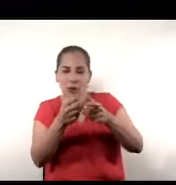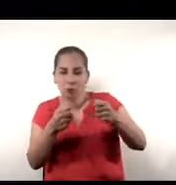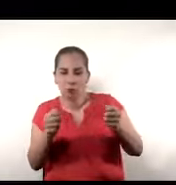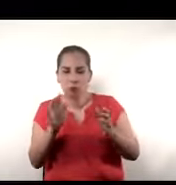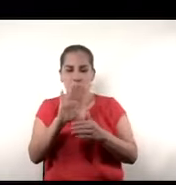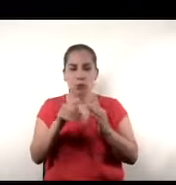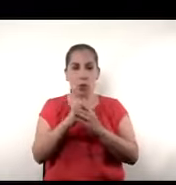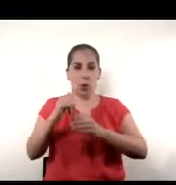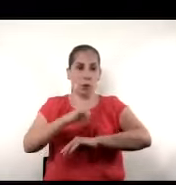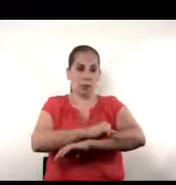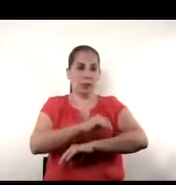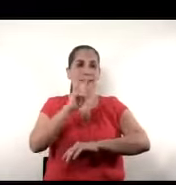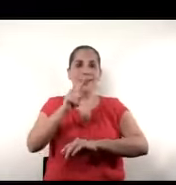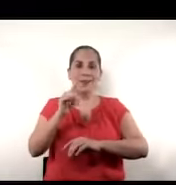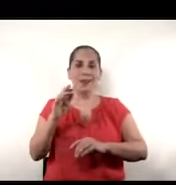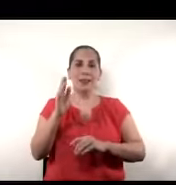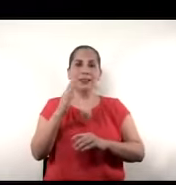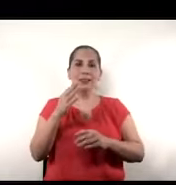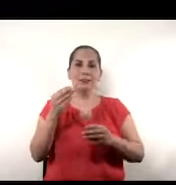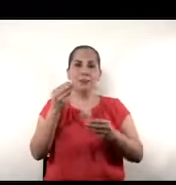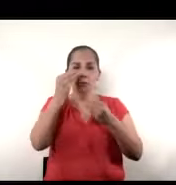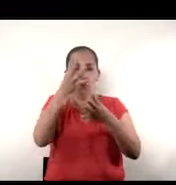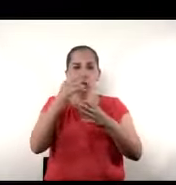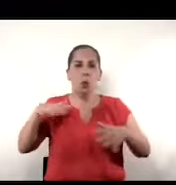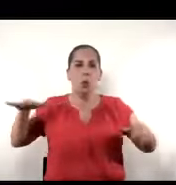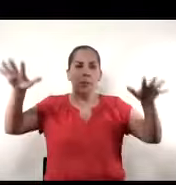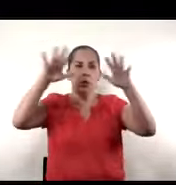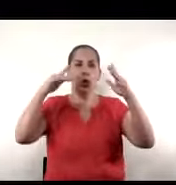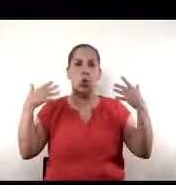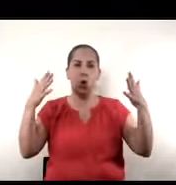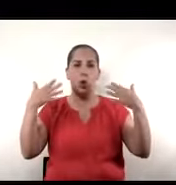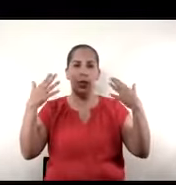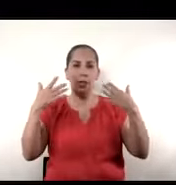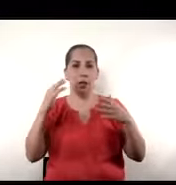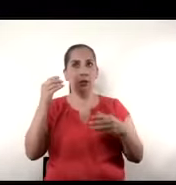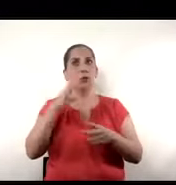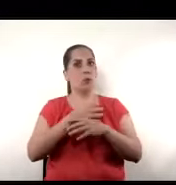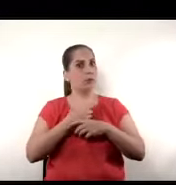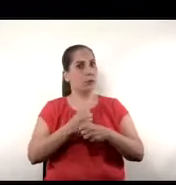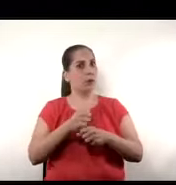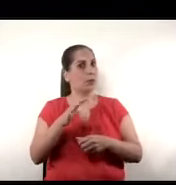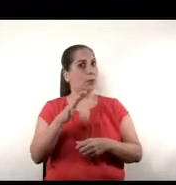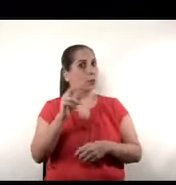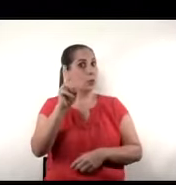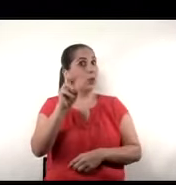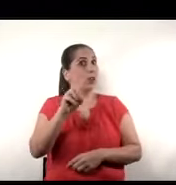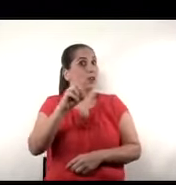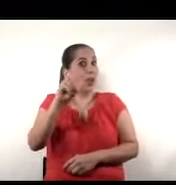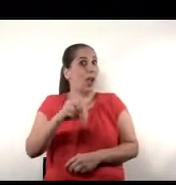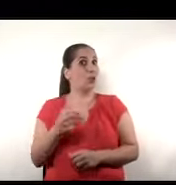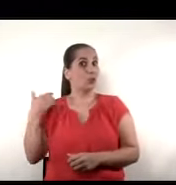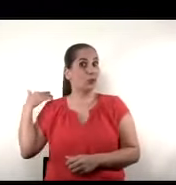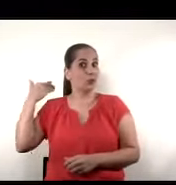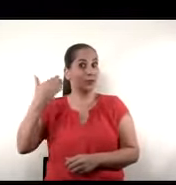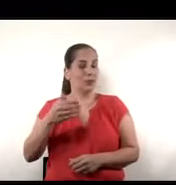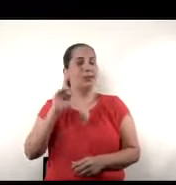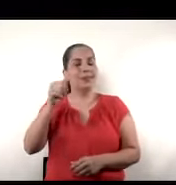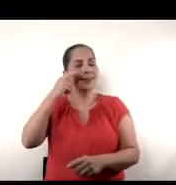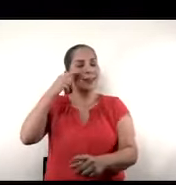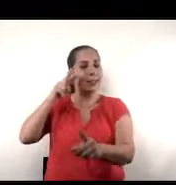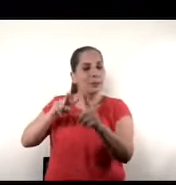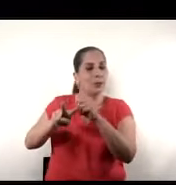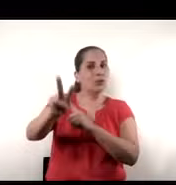información meteorológica confiable de por lo menos 20 años, ¿verdad? Entonces hay que tener visión para